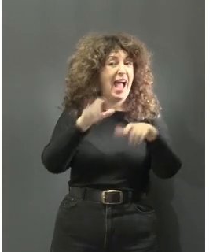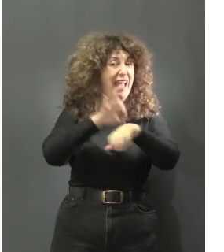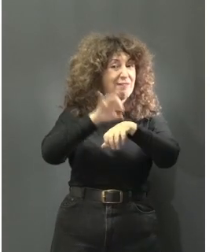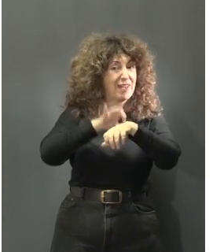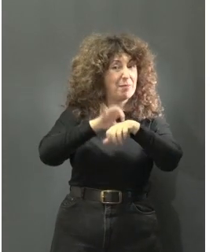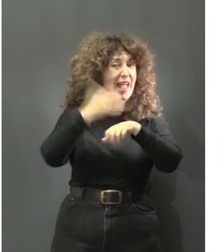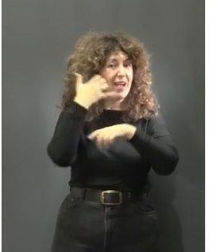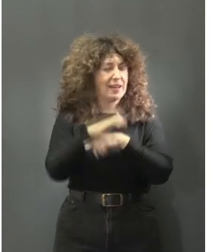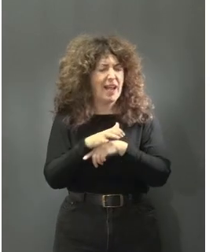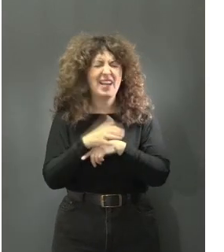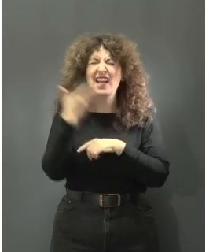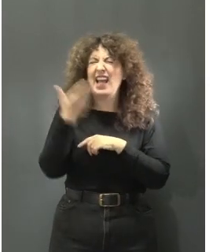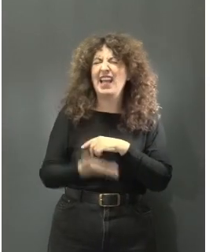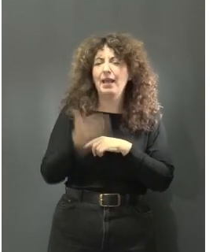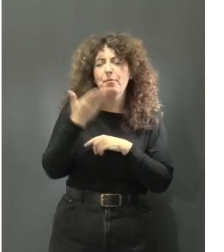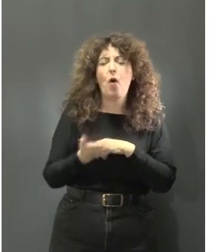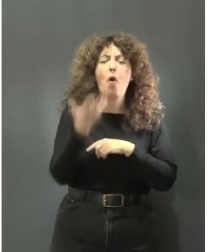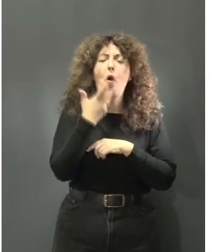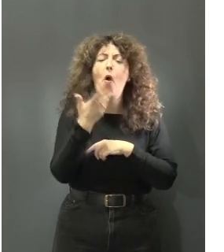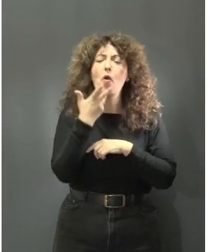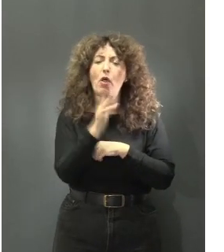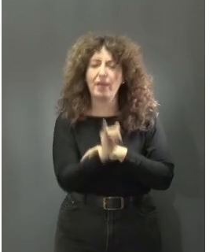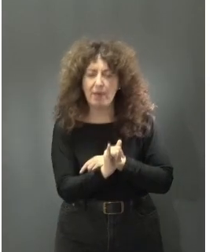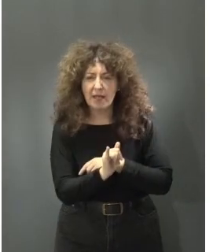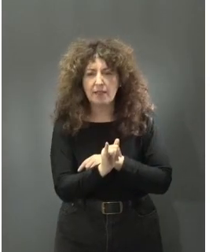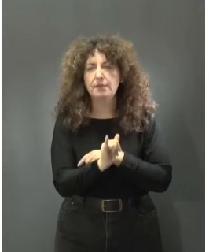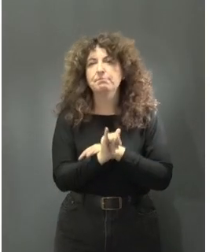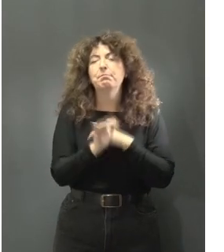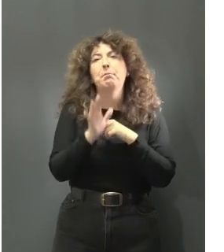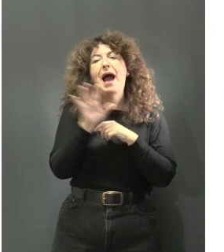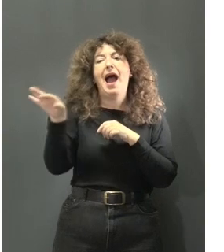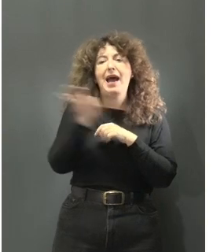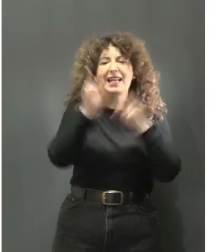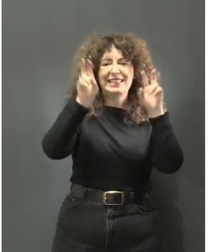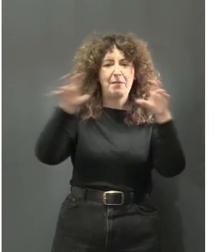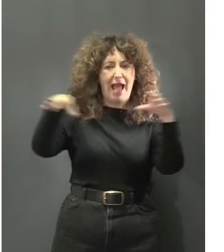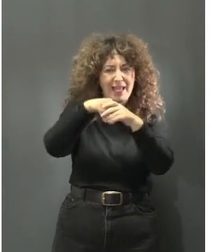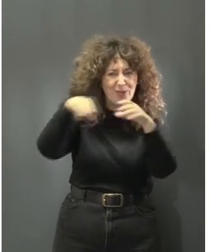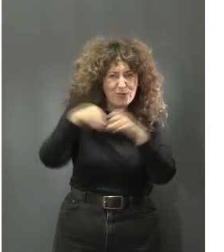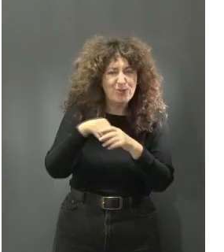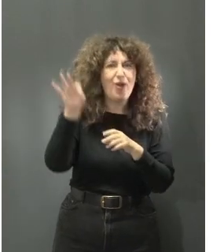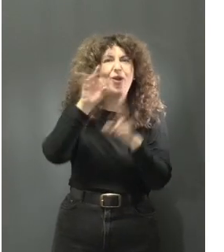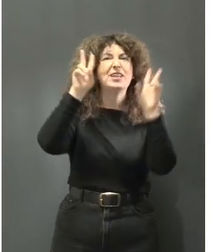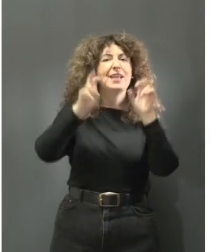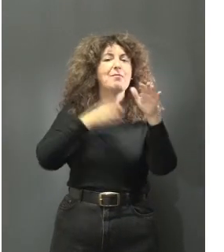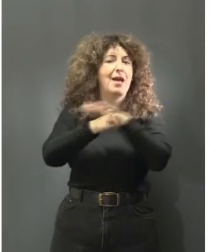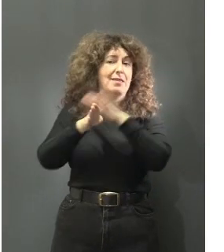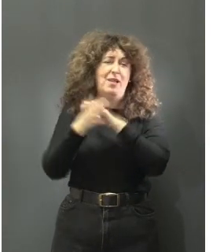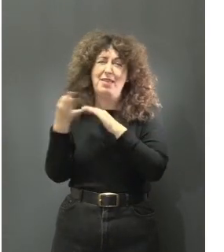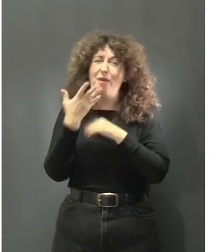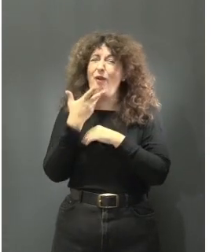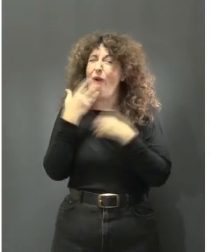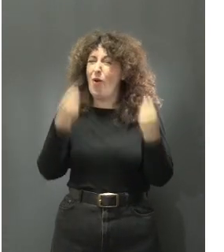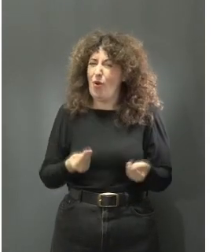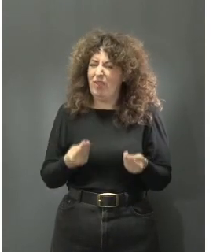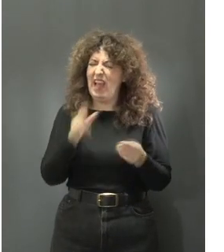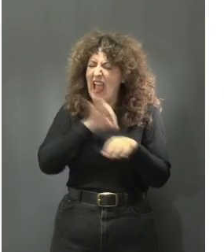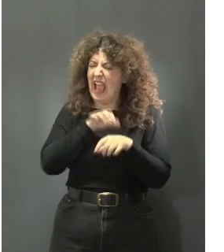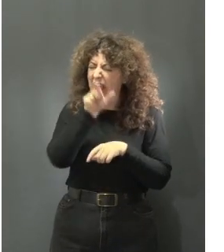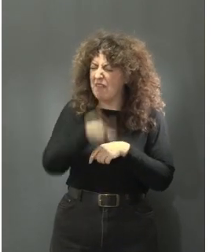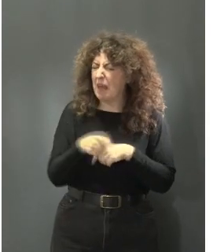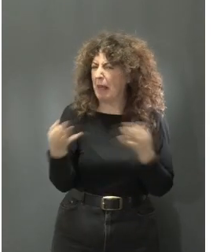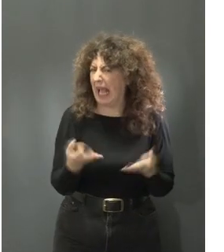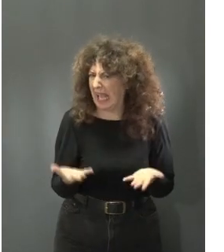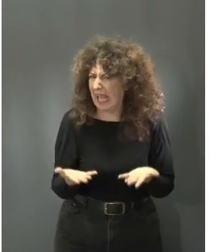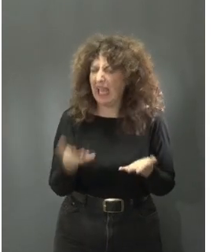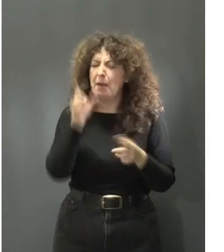es el conocimiento, ¿no? Para temas de inclusión, de accesibilidad, el conocimiento de la enfermedad, de